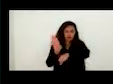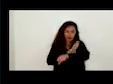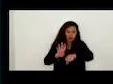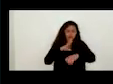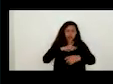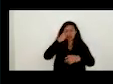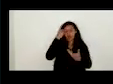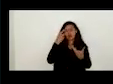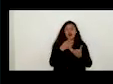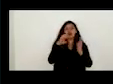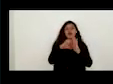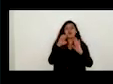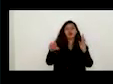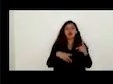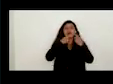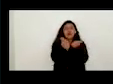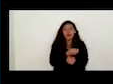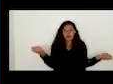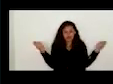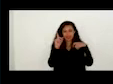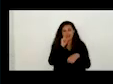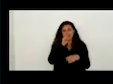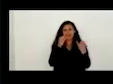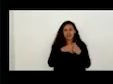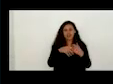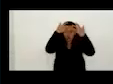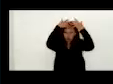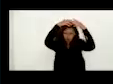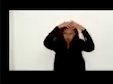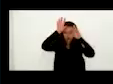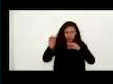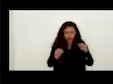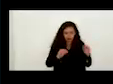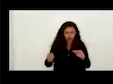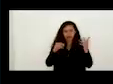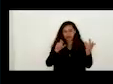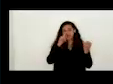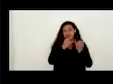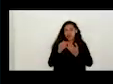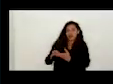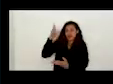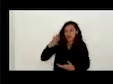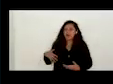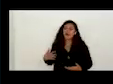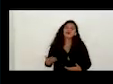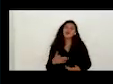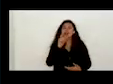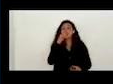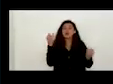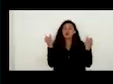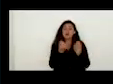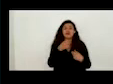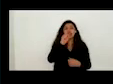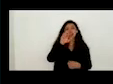los pacientes pediátricos en esta parte del desarrollo neuromotor. Lo vamos a encontrar en la mayoría de los pescados, pero también en las sardinas,